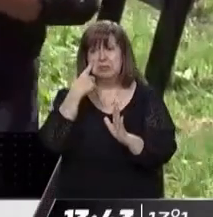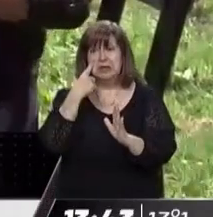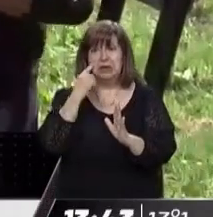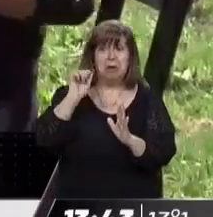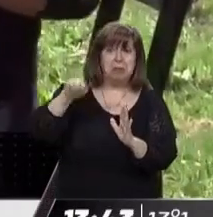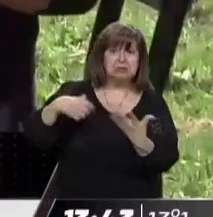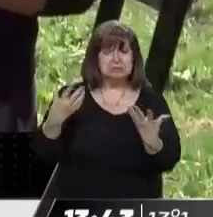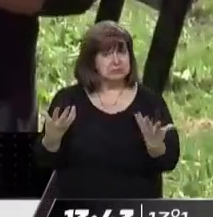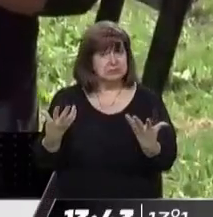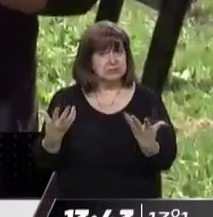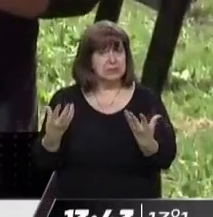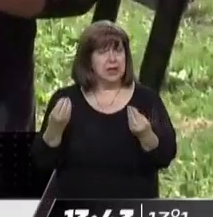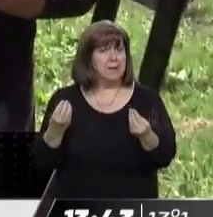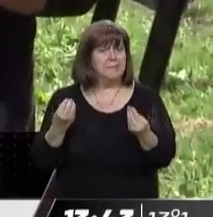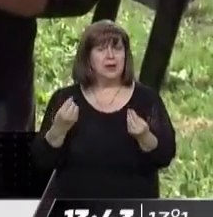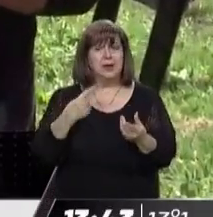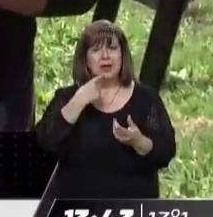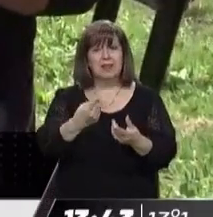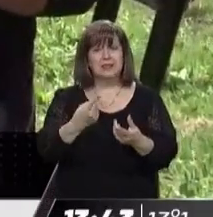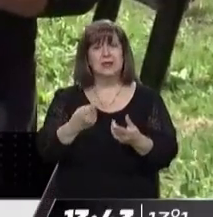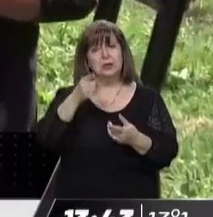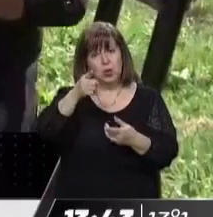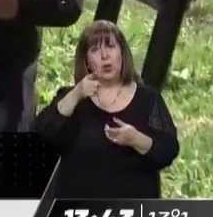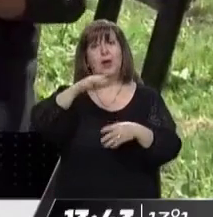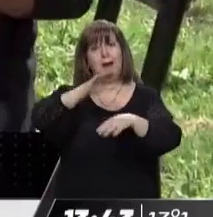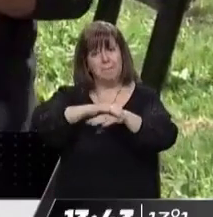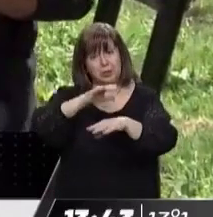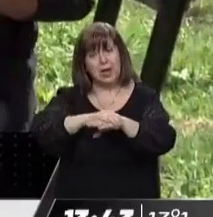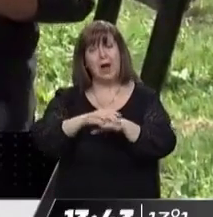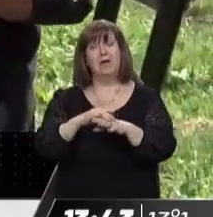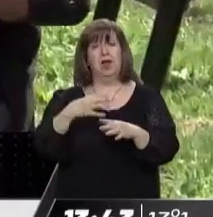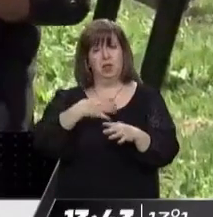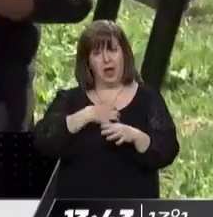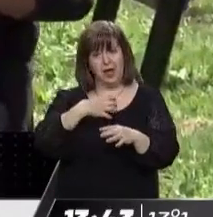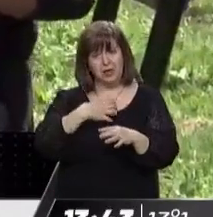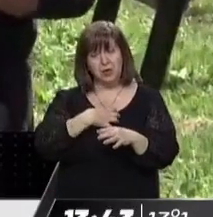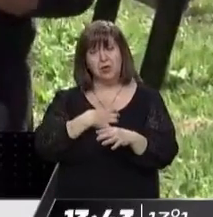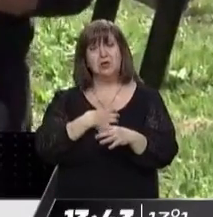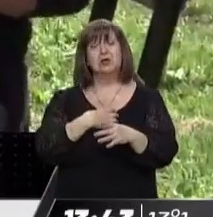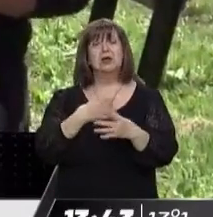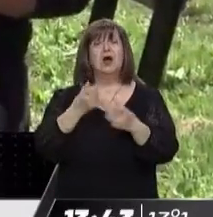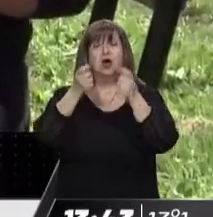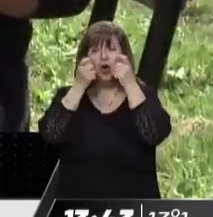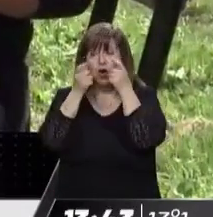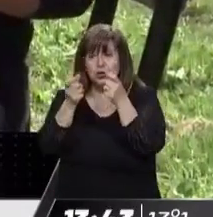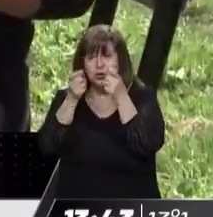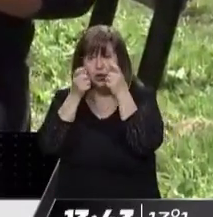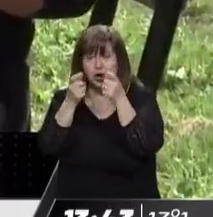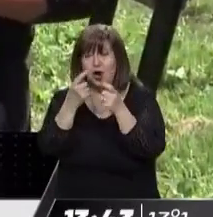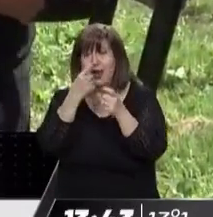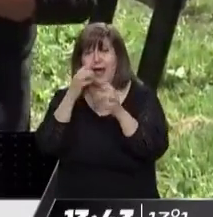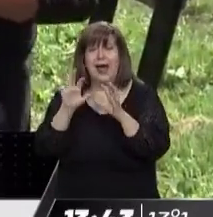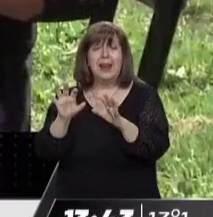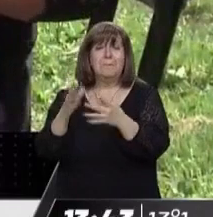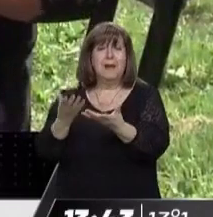hacen pero En definitiva hay que decirle a quienes tienen la responsabilidad de que esto no ocurra que tiene que ver con el control sobre animales de